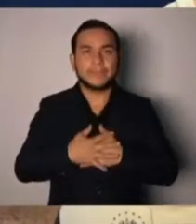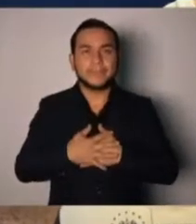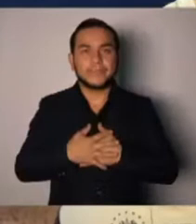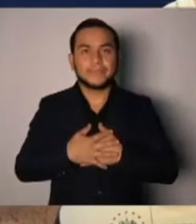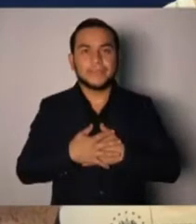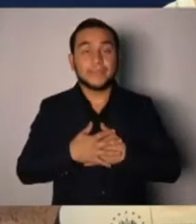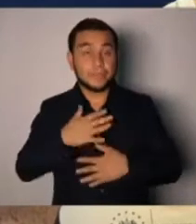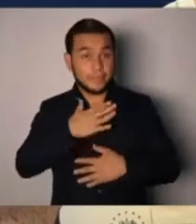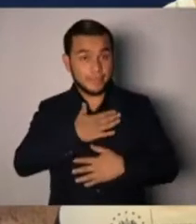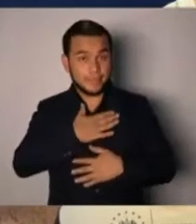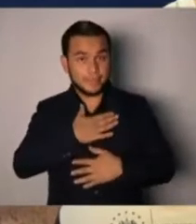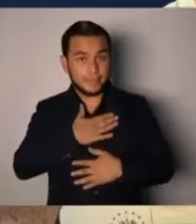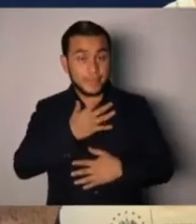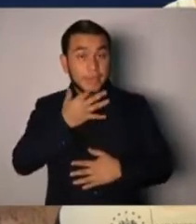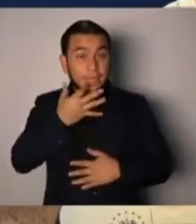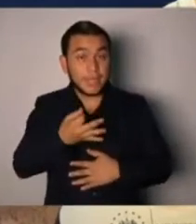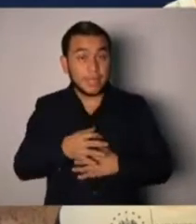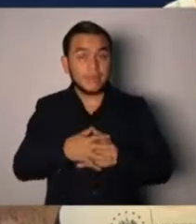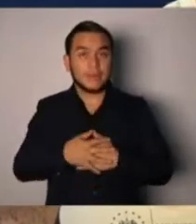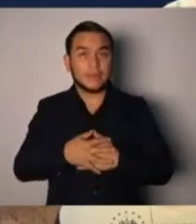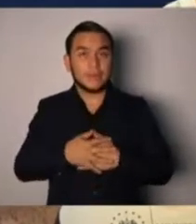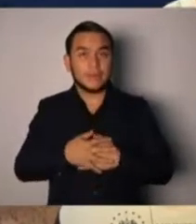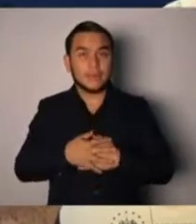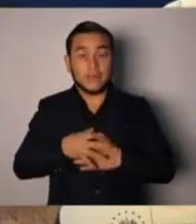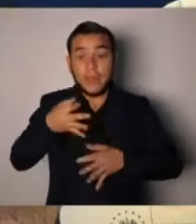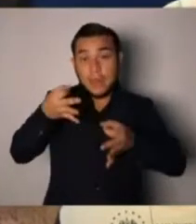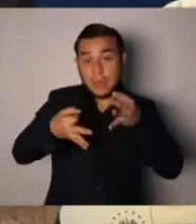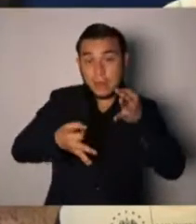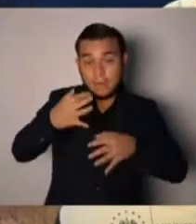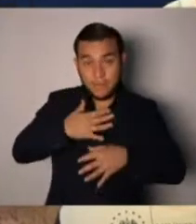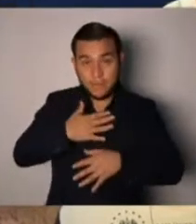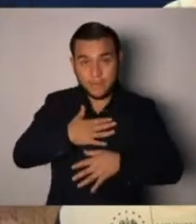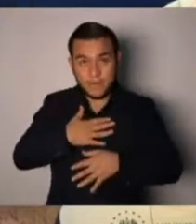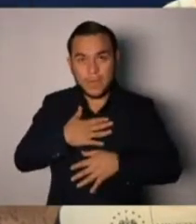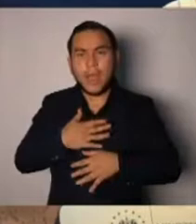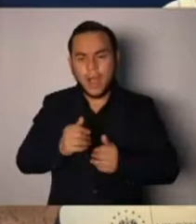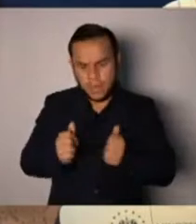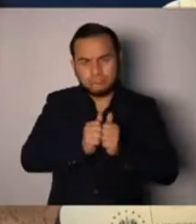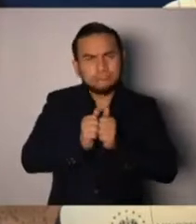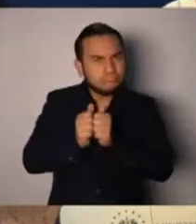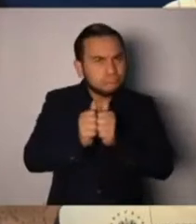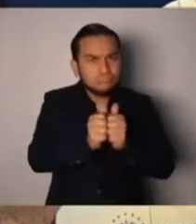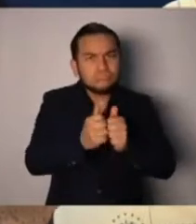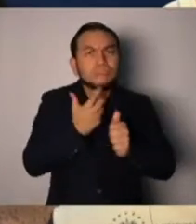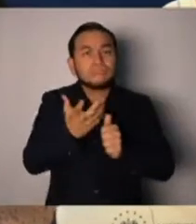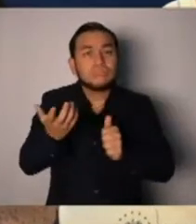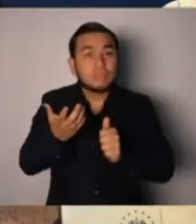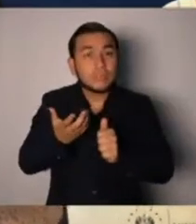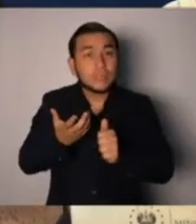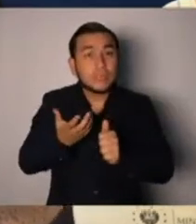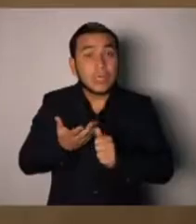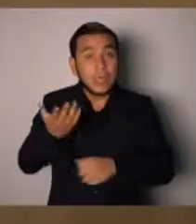de mi parte en la parte legal tendrán todo el acompañamiento que podamos darles de lo que nos